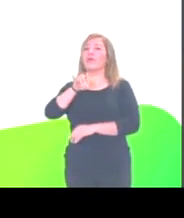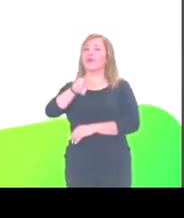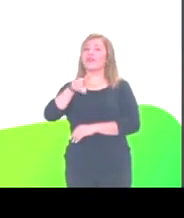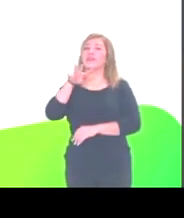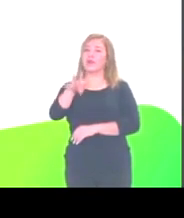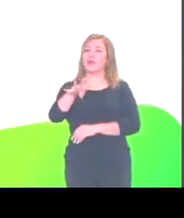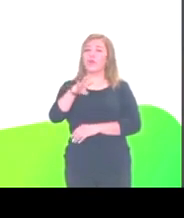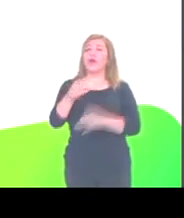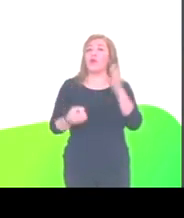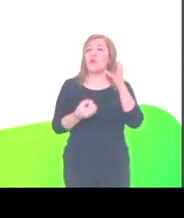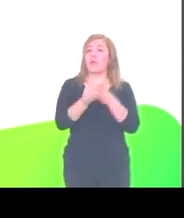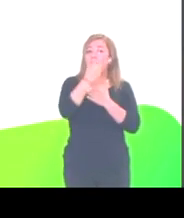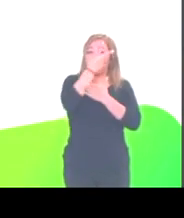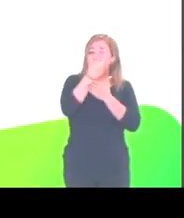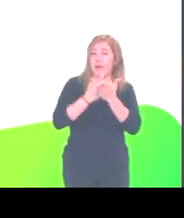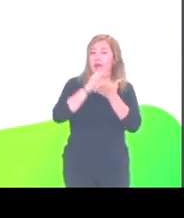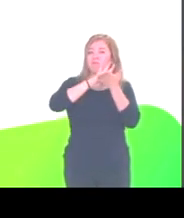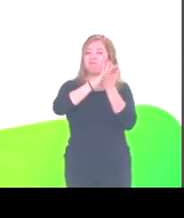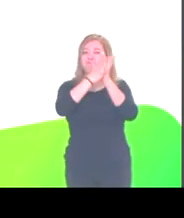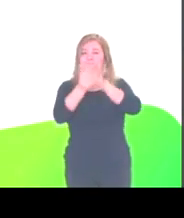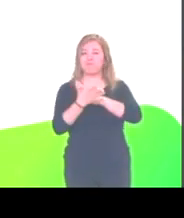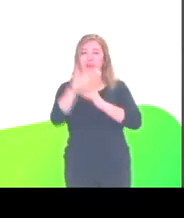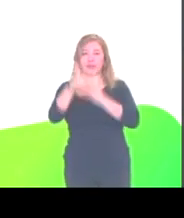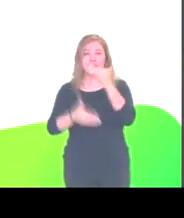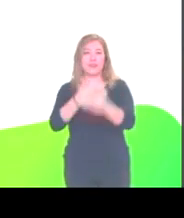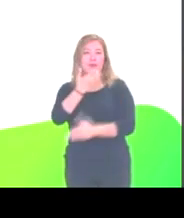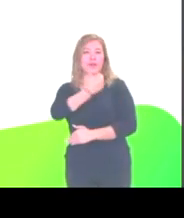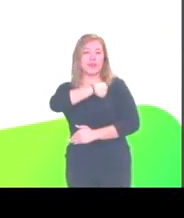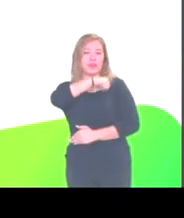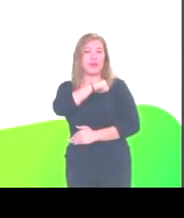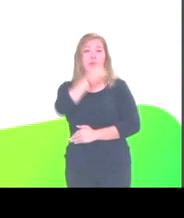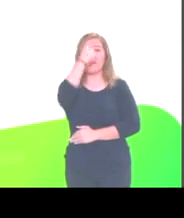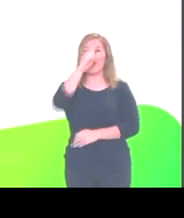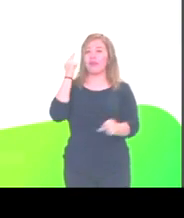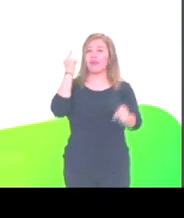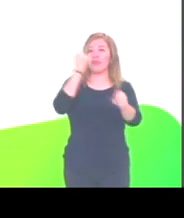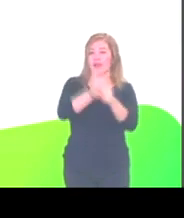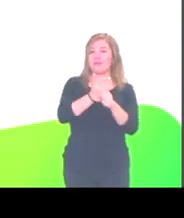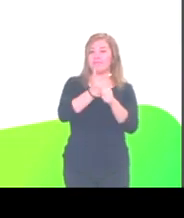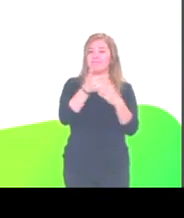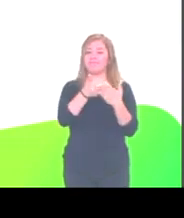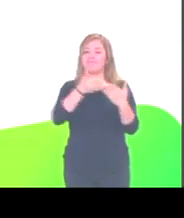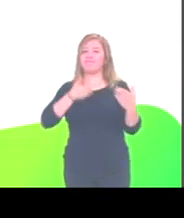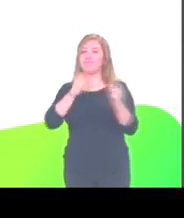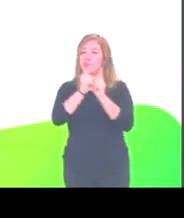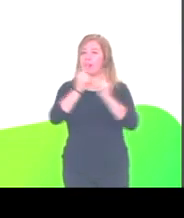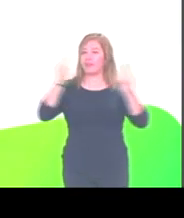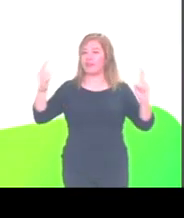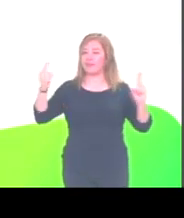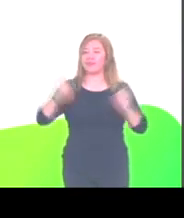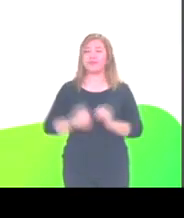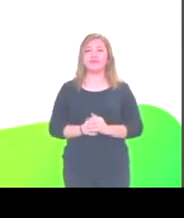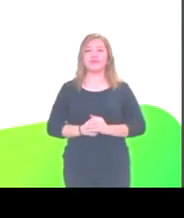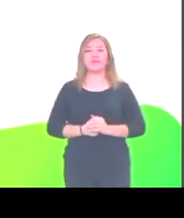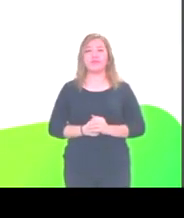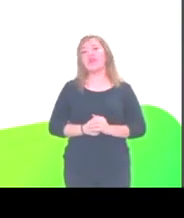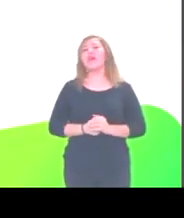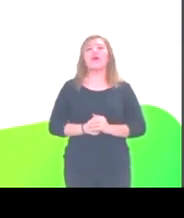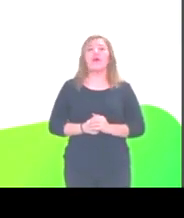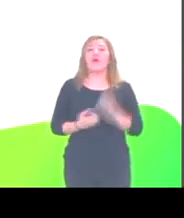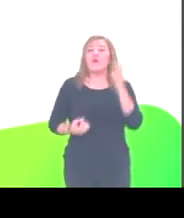COVID-19? Implementamos la reconversión de nuestro sistema de salud para la identificación temprana y